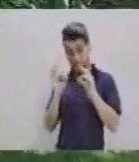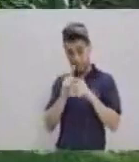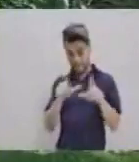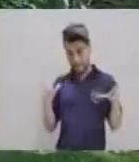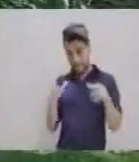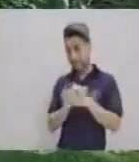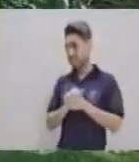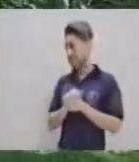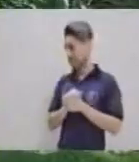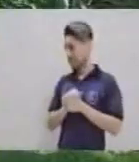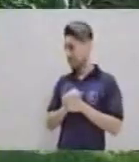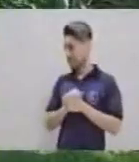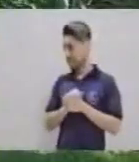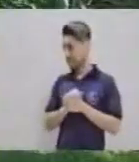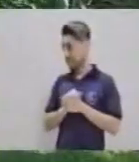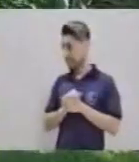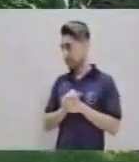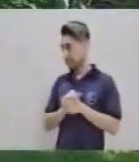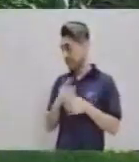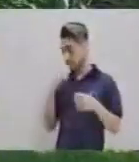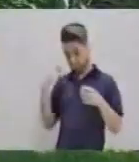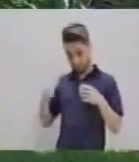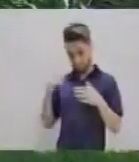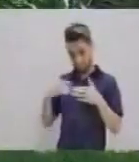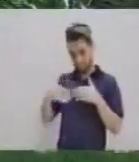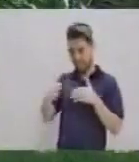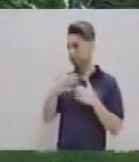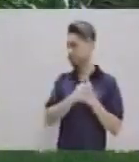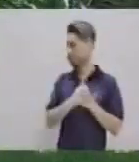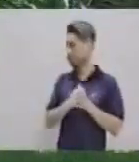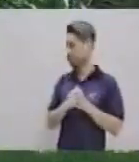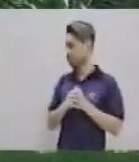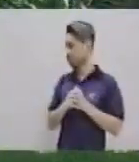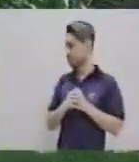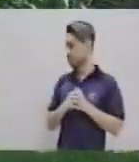¿Estamos listos? Recuérdense, agilidad y rapidez.